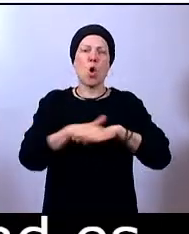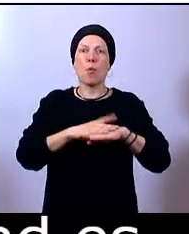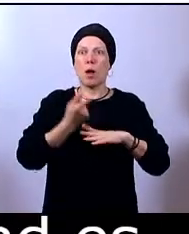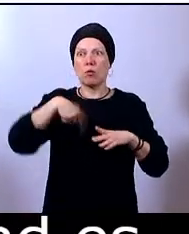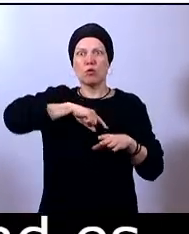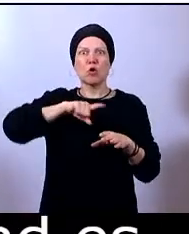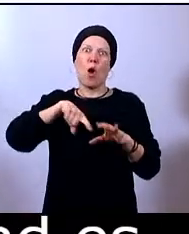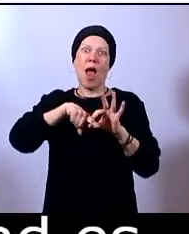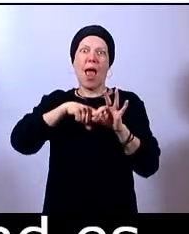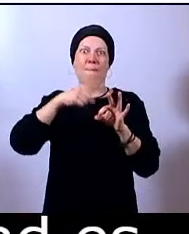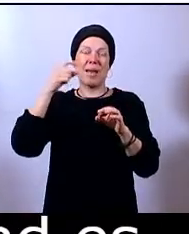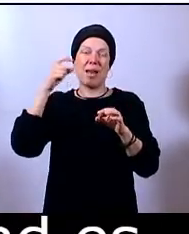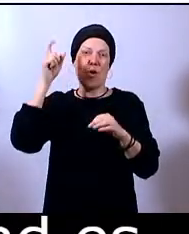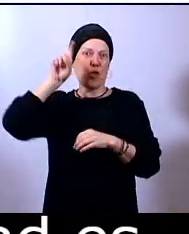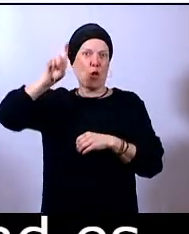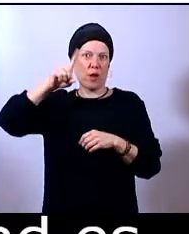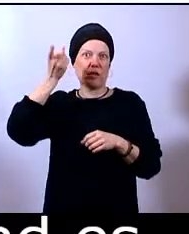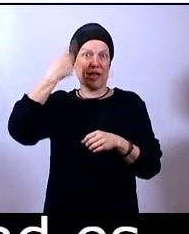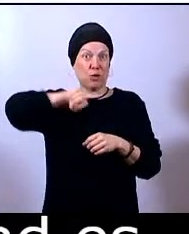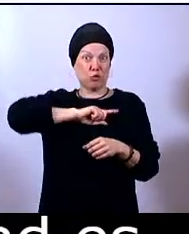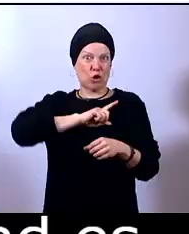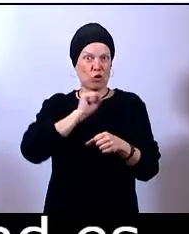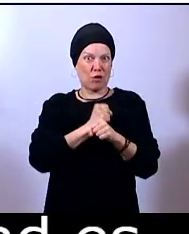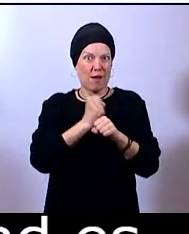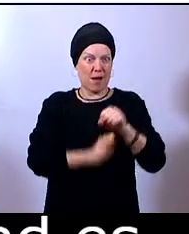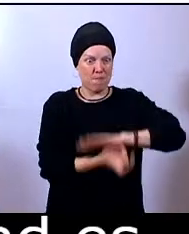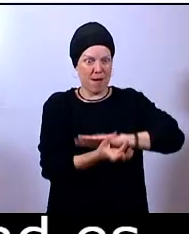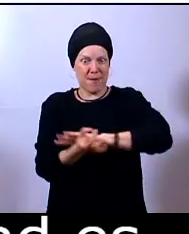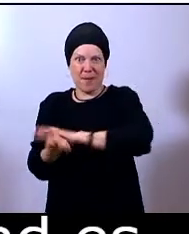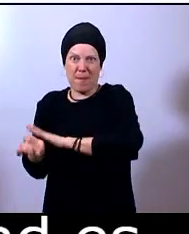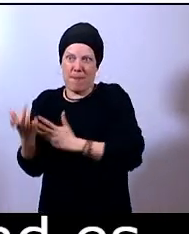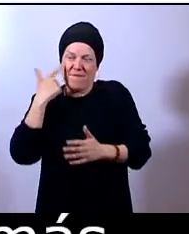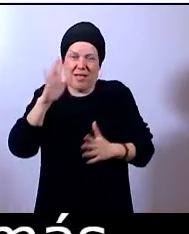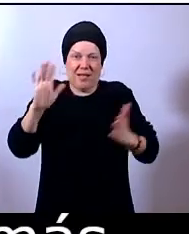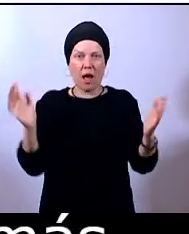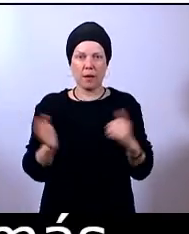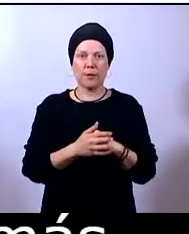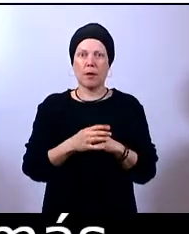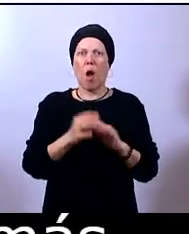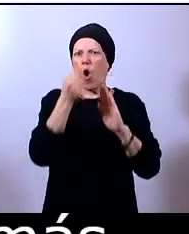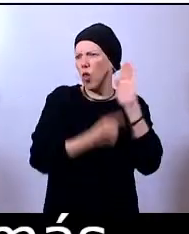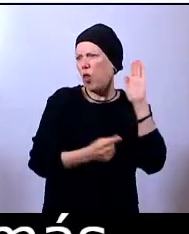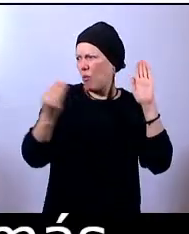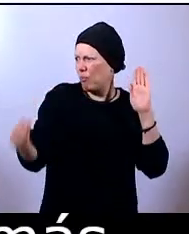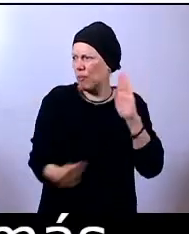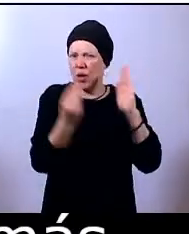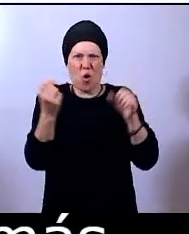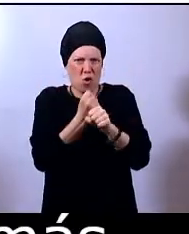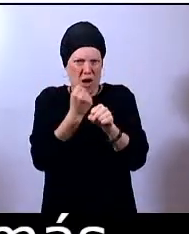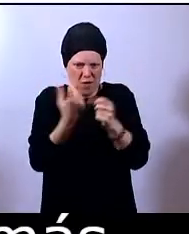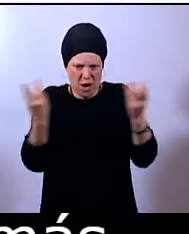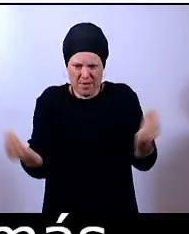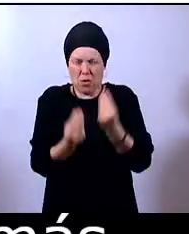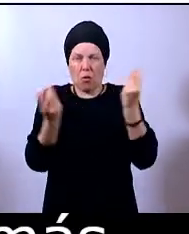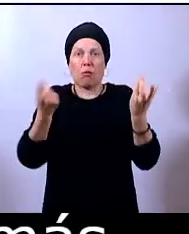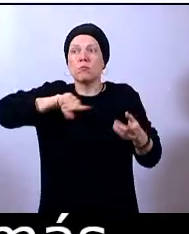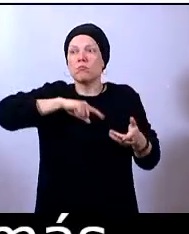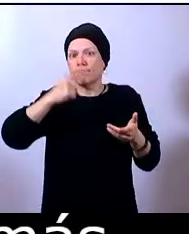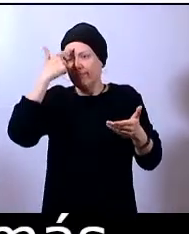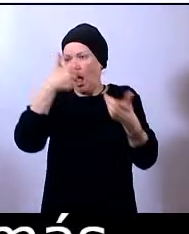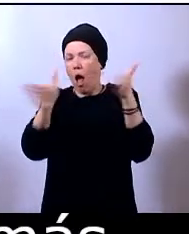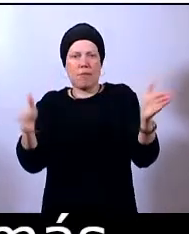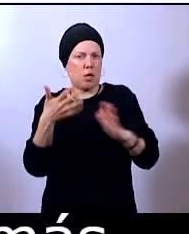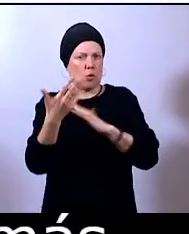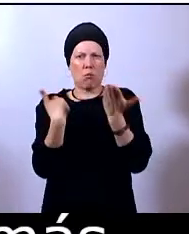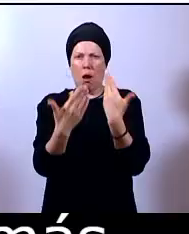empleo docente, han sido 916 plazas de profesionales más, mejores condiciones laborales y estamos abiertos al